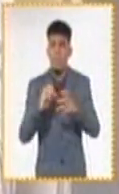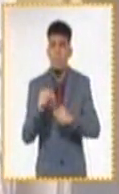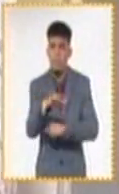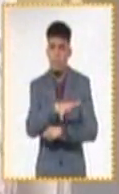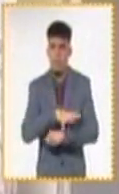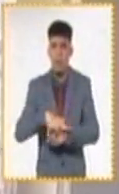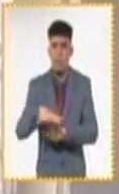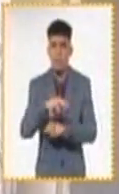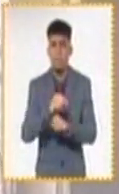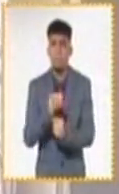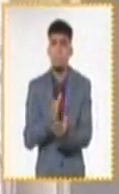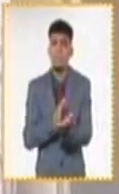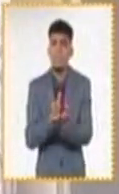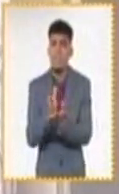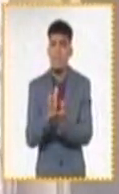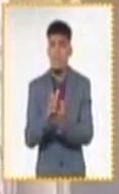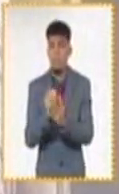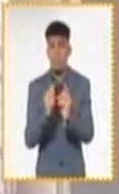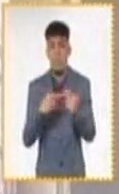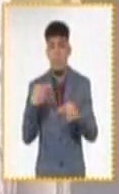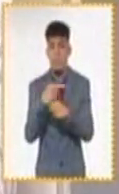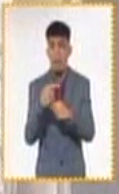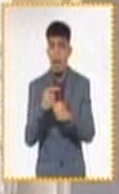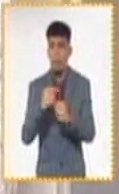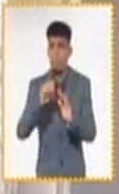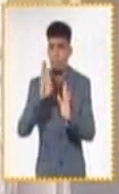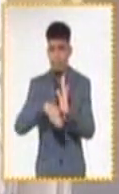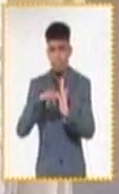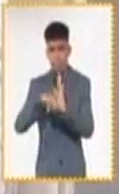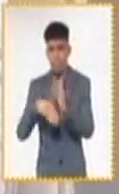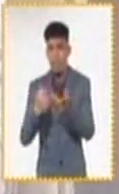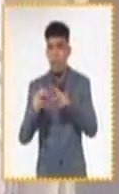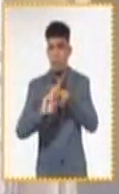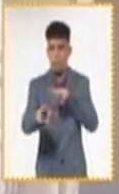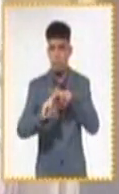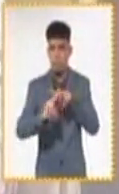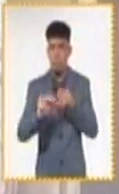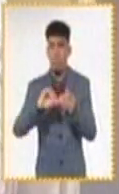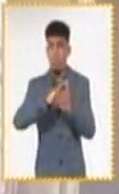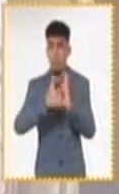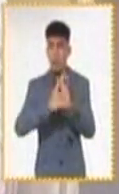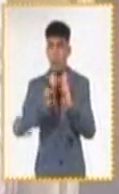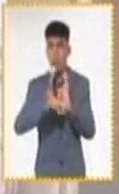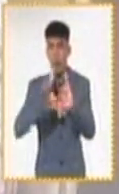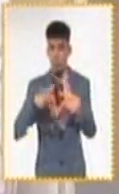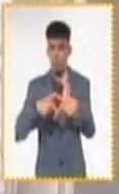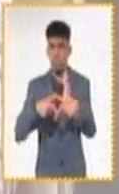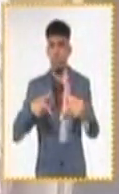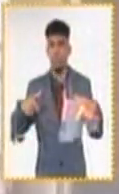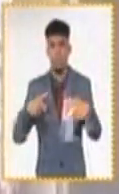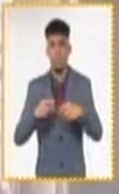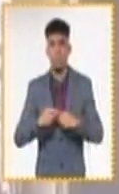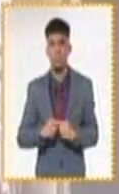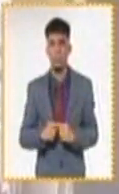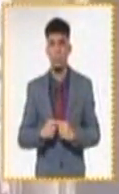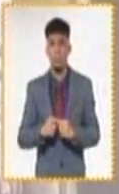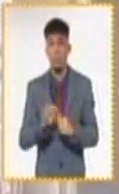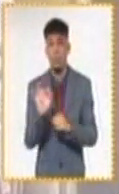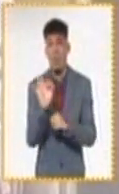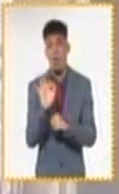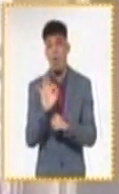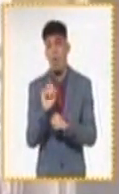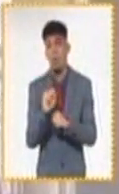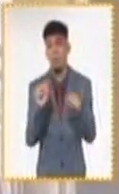la criminalización de la migración es solo un momento de un proyecto mucho mayor de las élites o de un sector de las